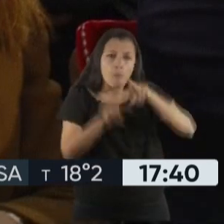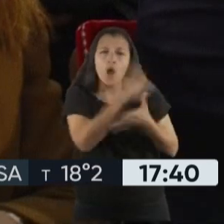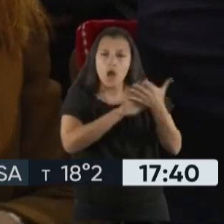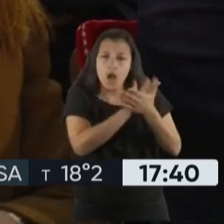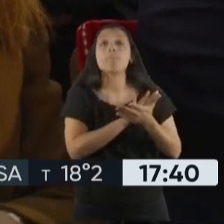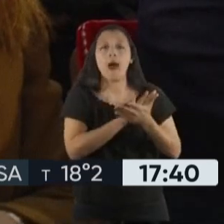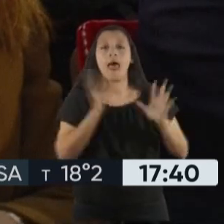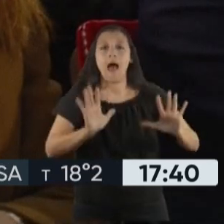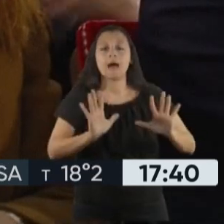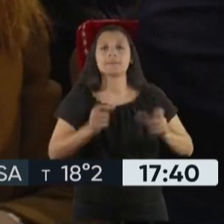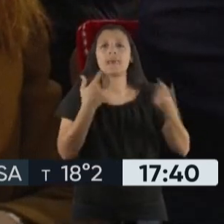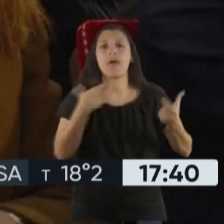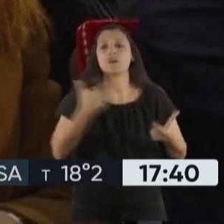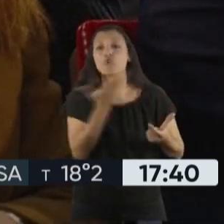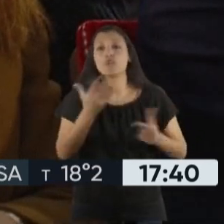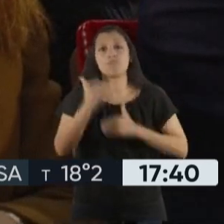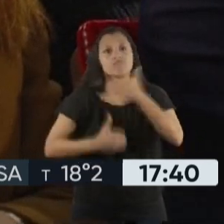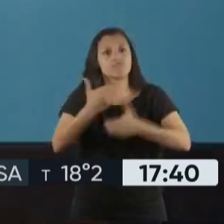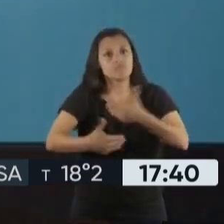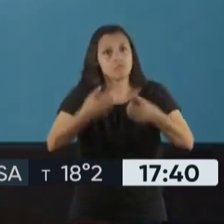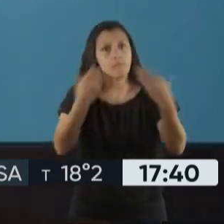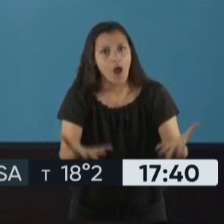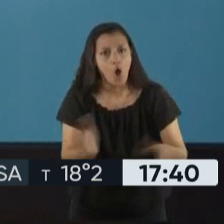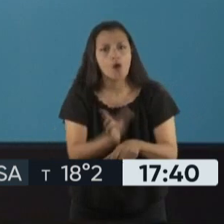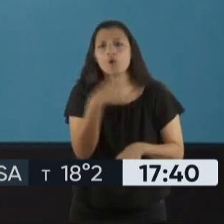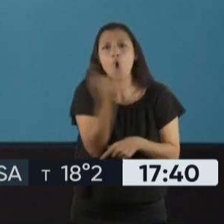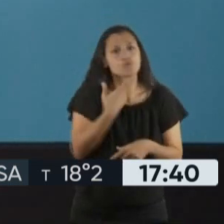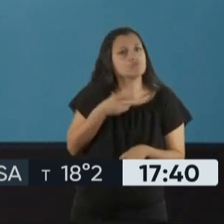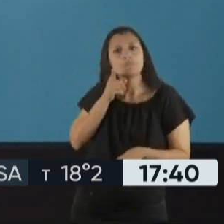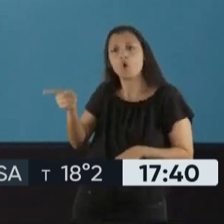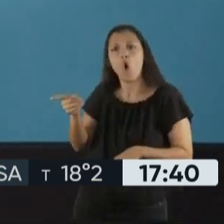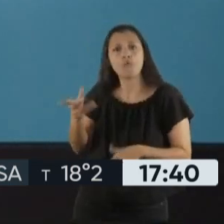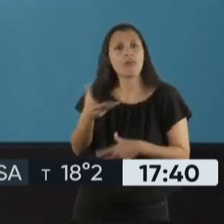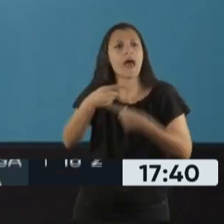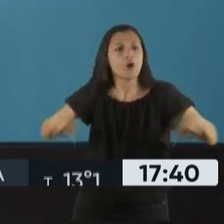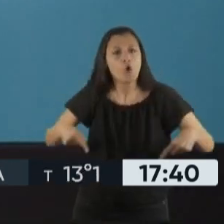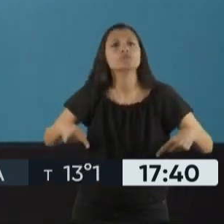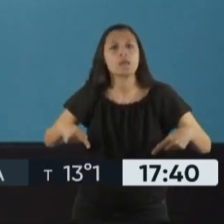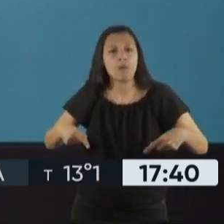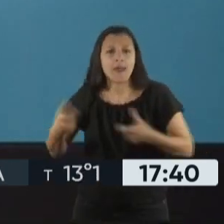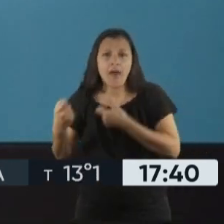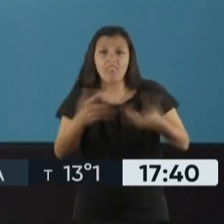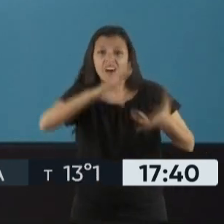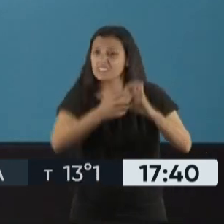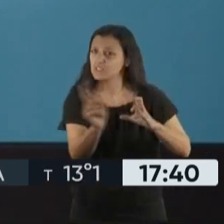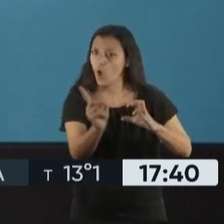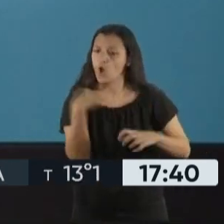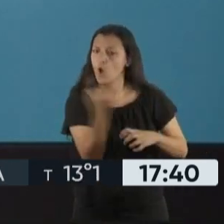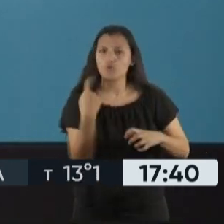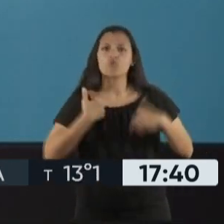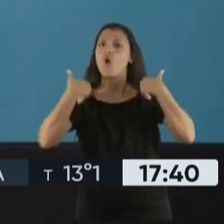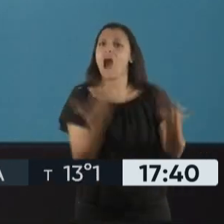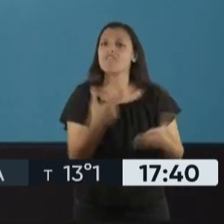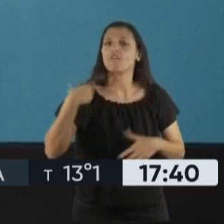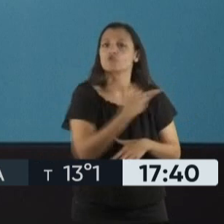progrese. Decir me opongo a cualquier acción necesaria para que una sociedad no sufra más